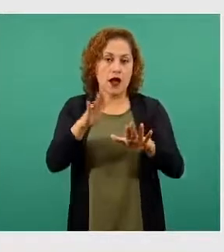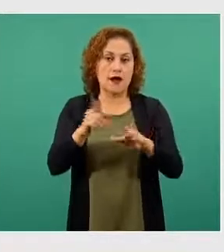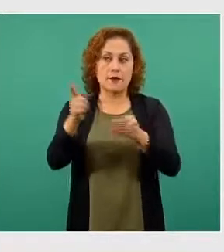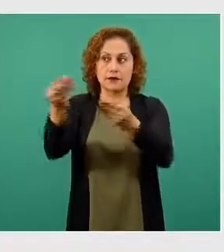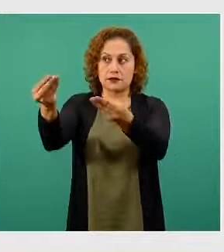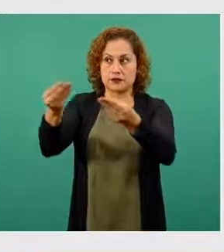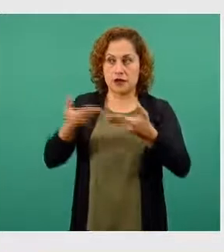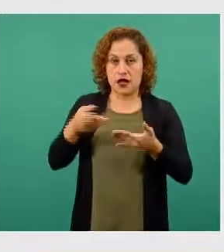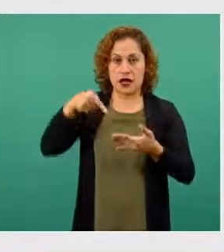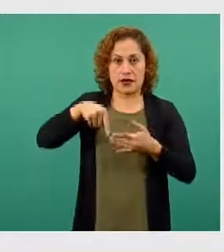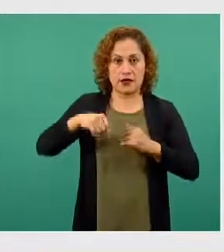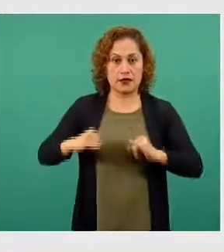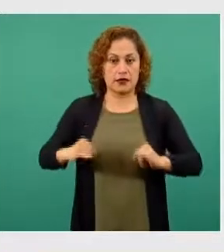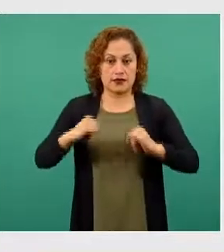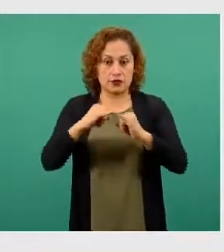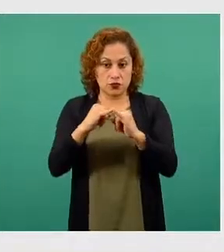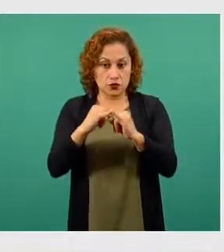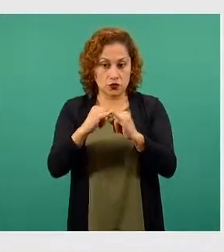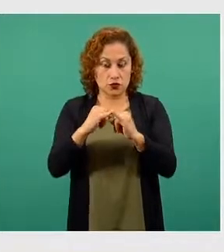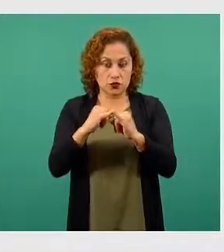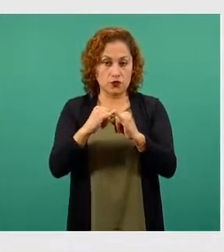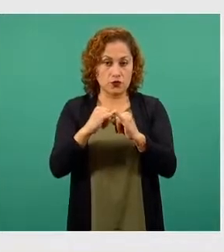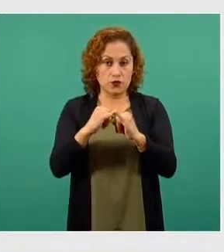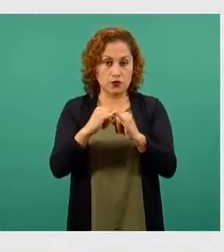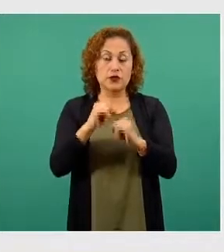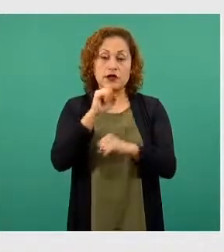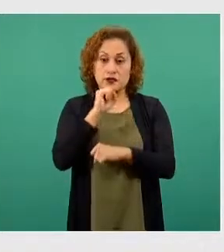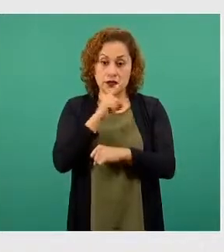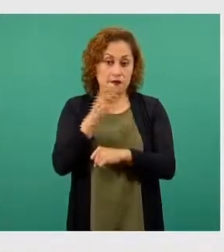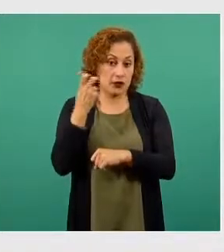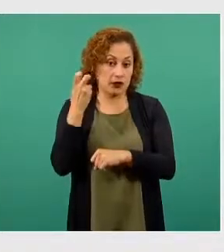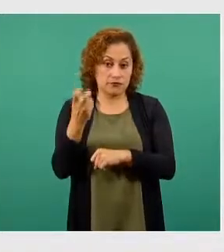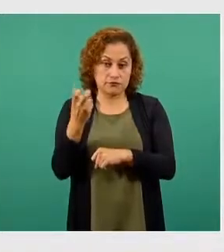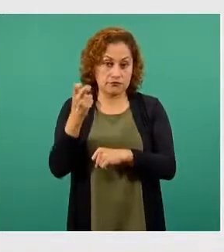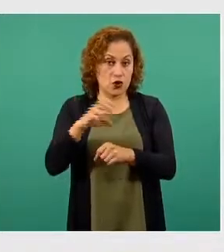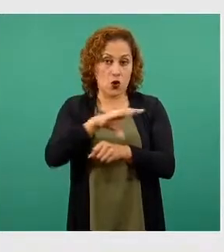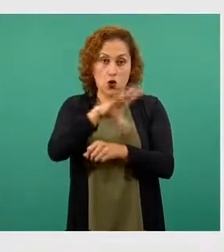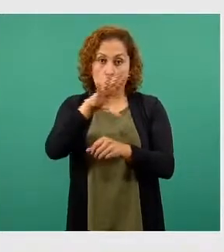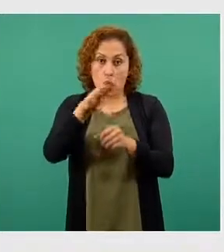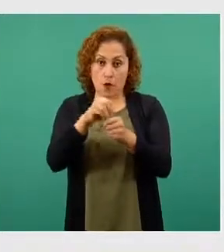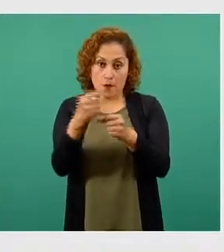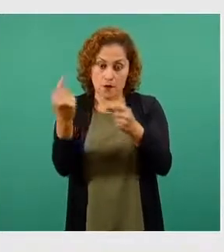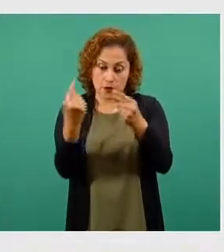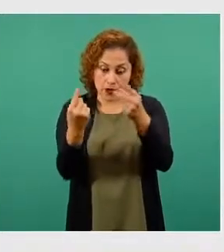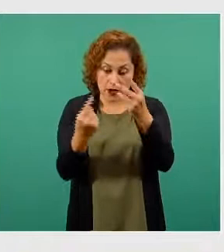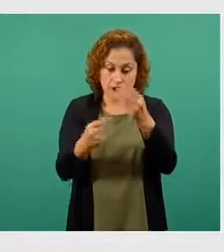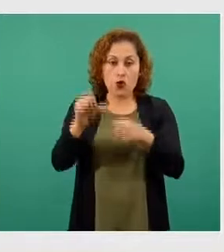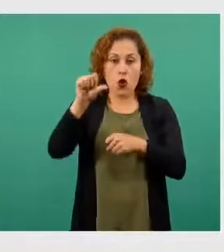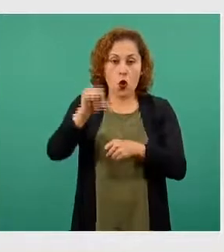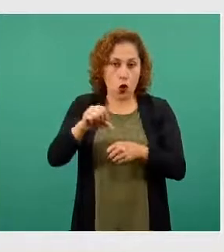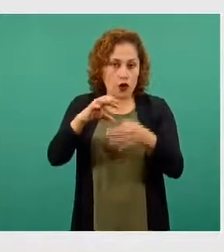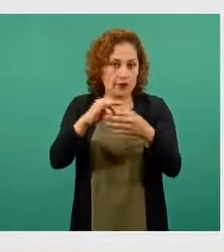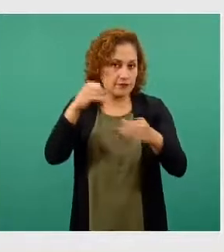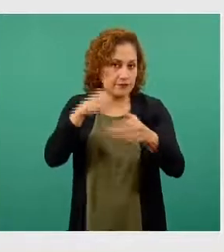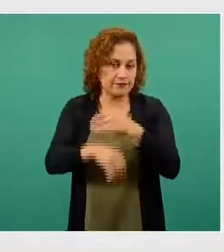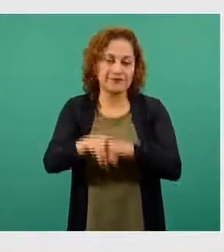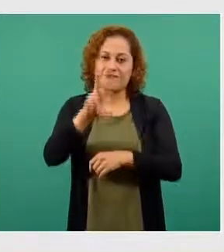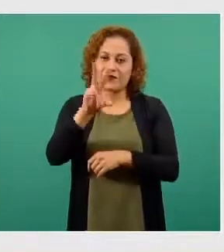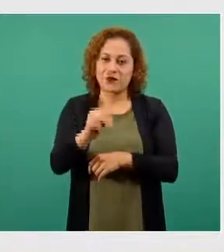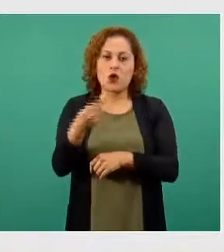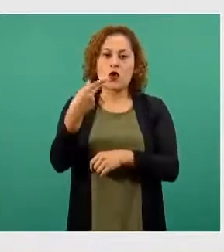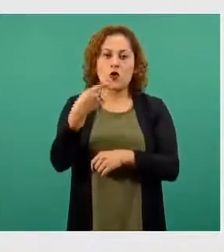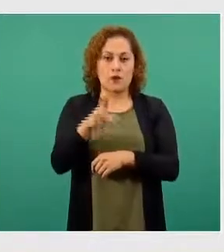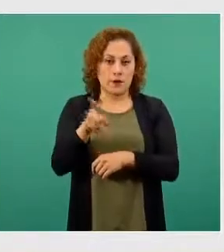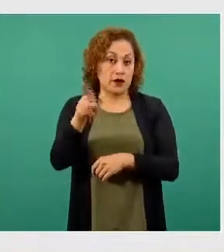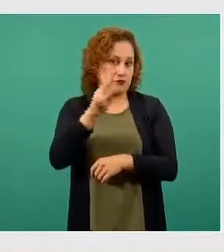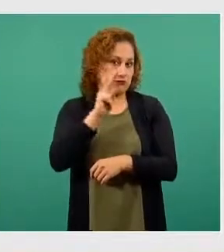instituto, y que esto tiene todo un sistema de gestión que evidentemente no es motivo de la plática del día de hoy, pero que existe para que todos